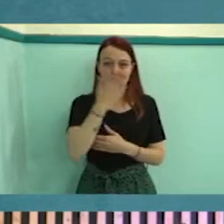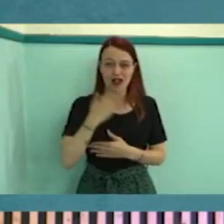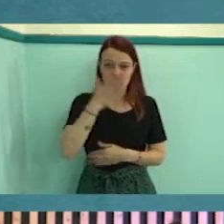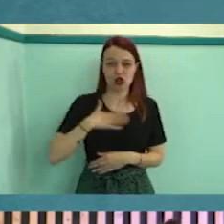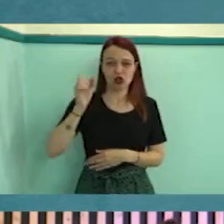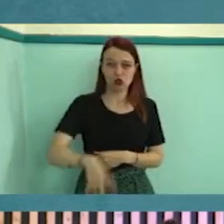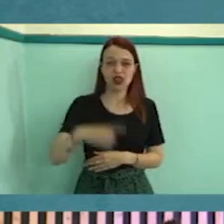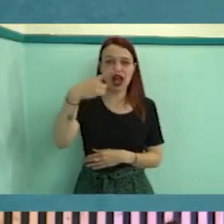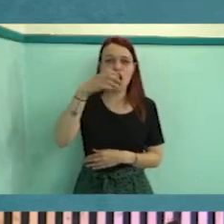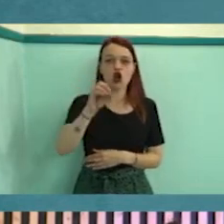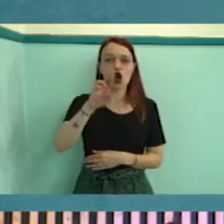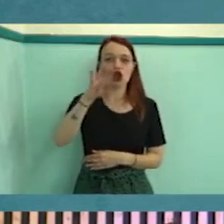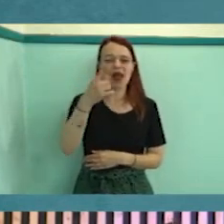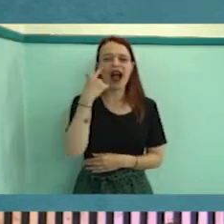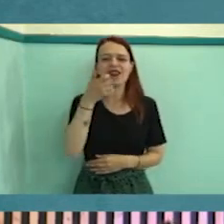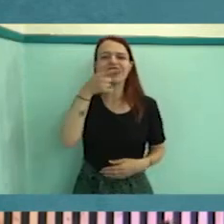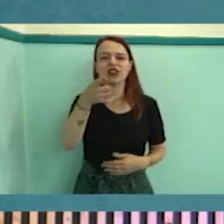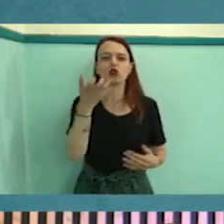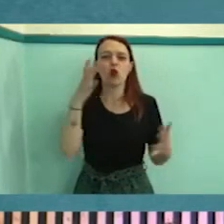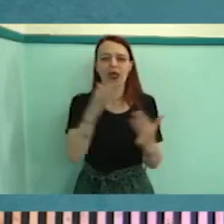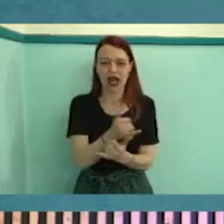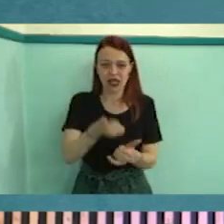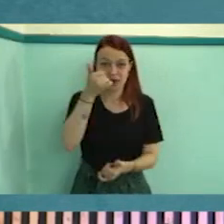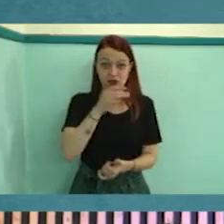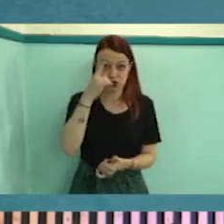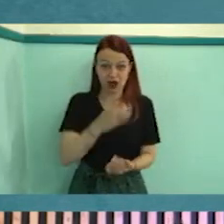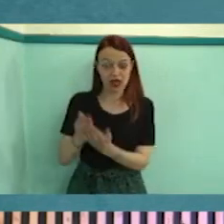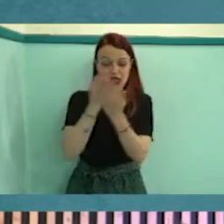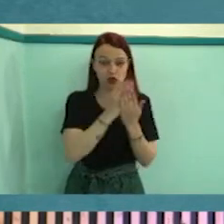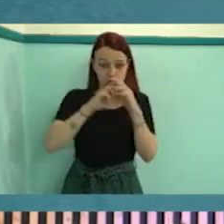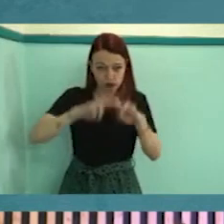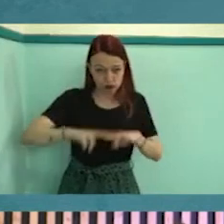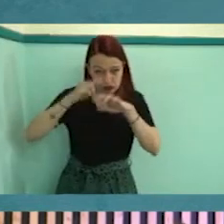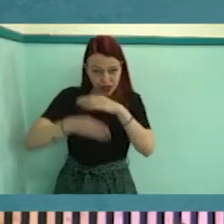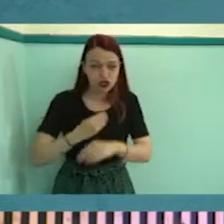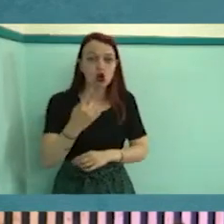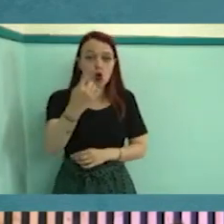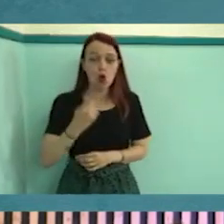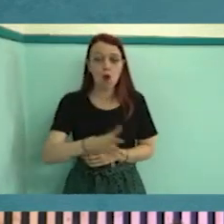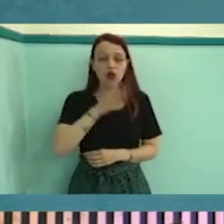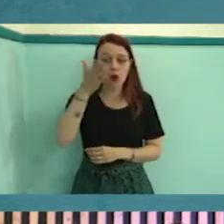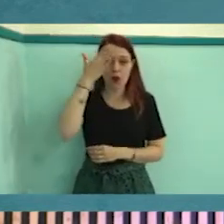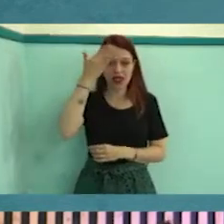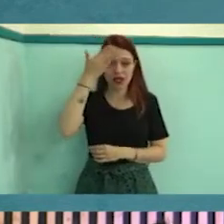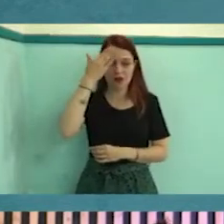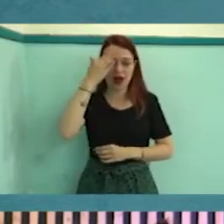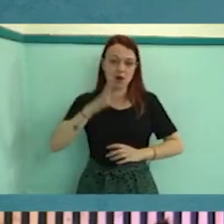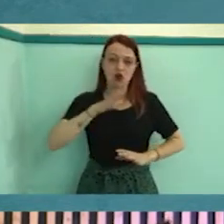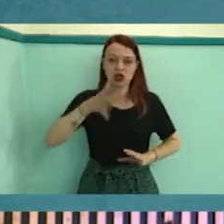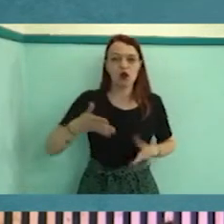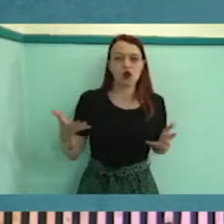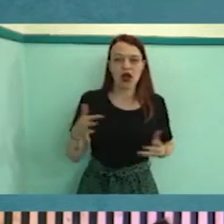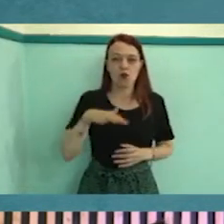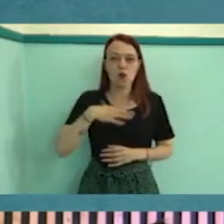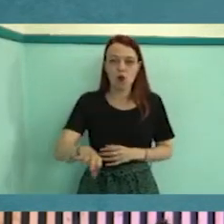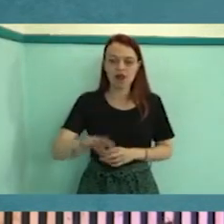gorda ver del gazas se sabe que entre los los estudios que se han hecho una de las principales como digamos causas si es que puede existir